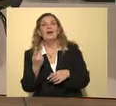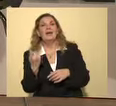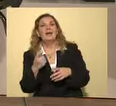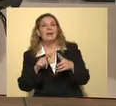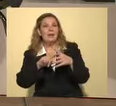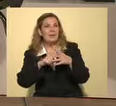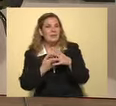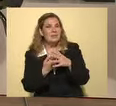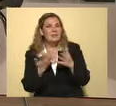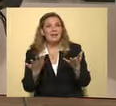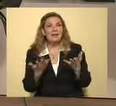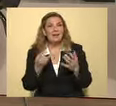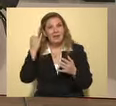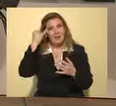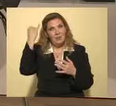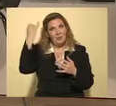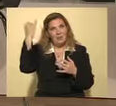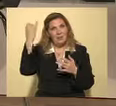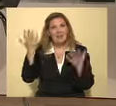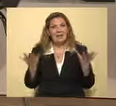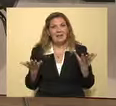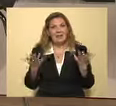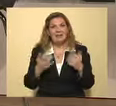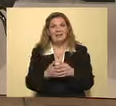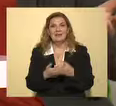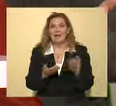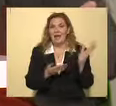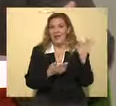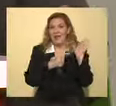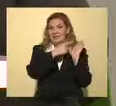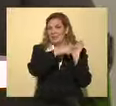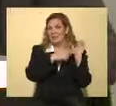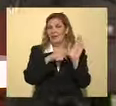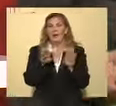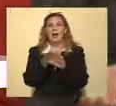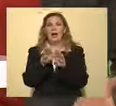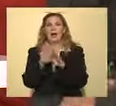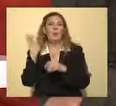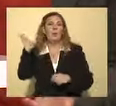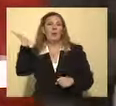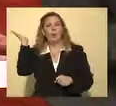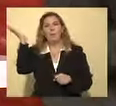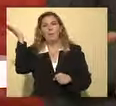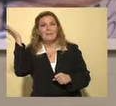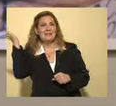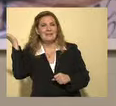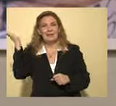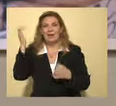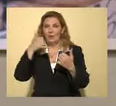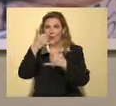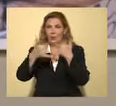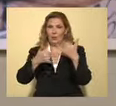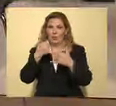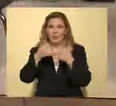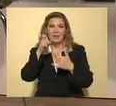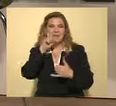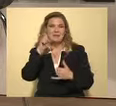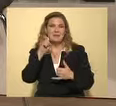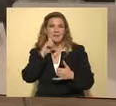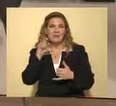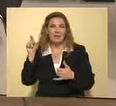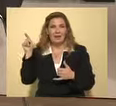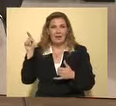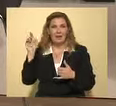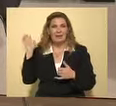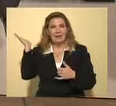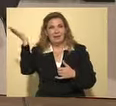¡Claro! La charola con todo el paquete. Edgar, ¿no? Y haces la charola. Exactamente. Me imaginé, ¿no?, a